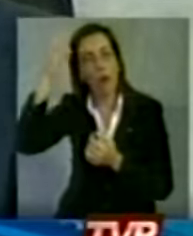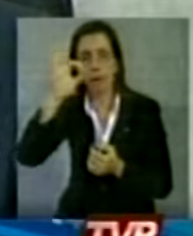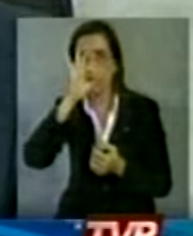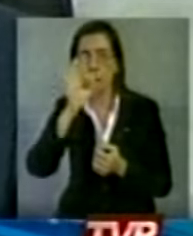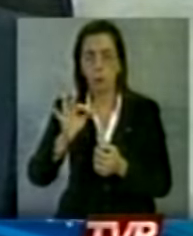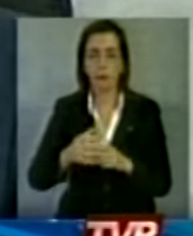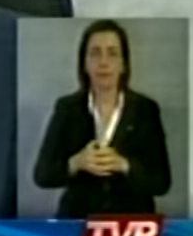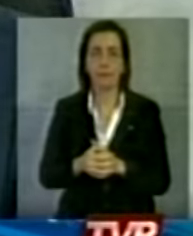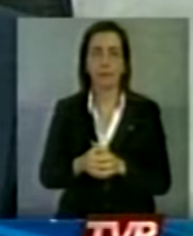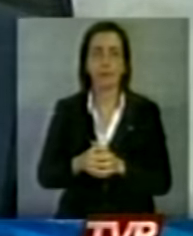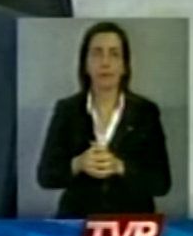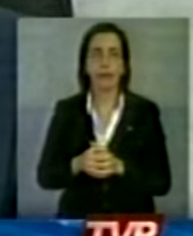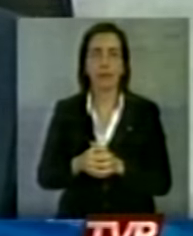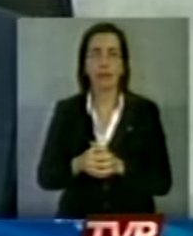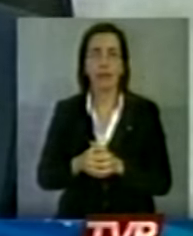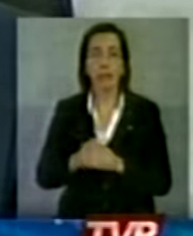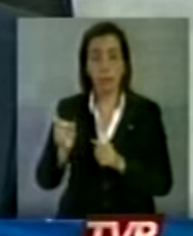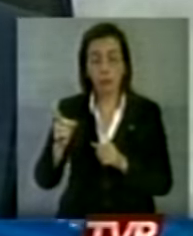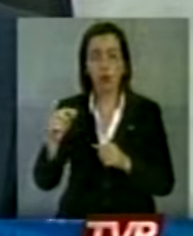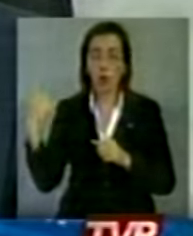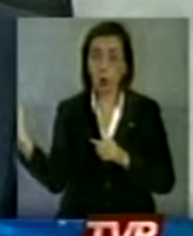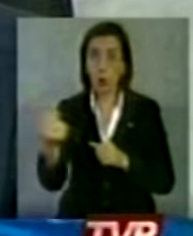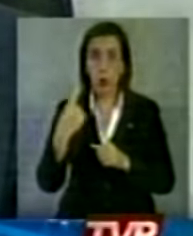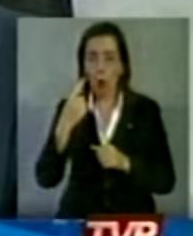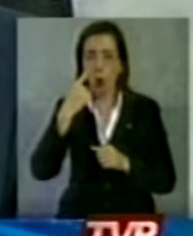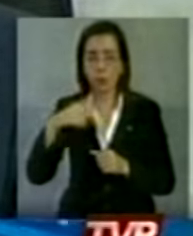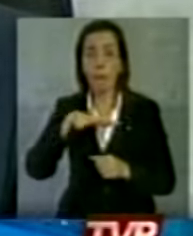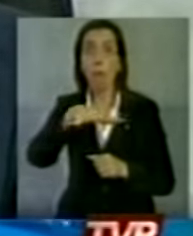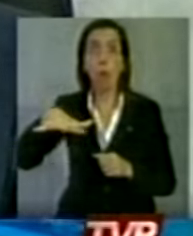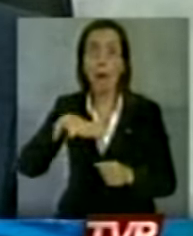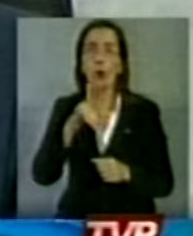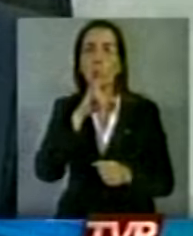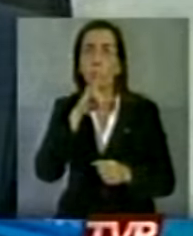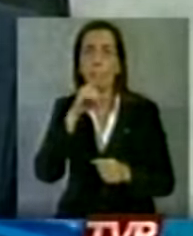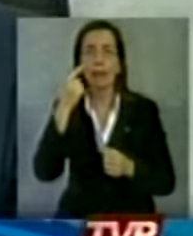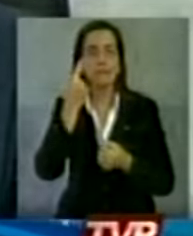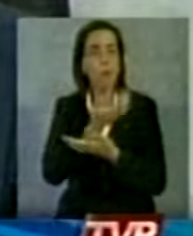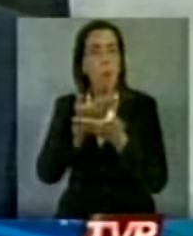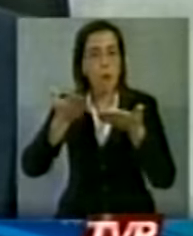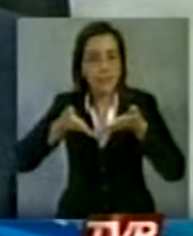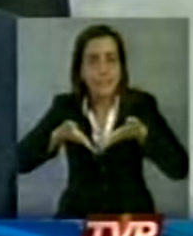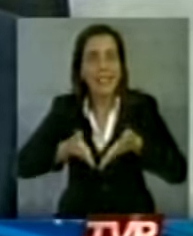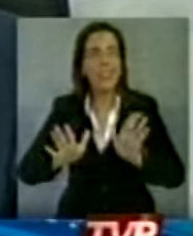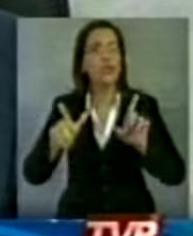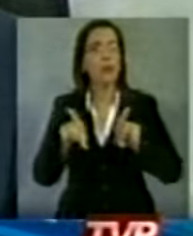eternamente glorificado. Él, el pueblo de Tucumán, dio nacimiento a un pueblo